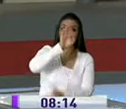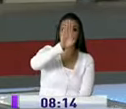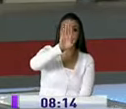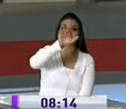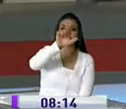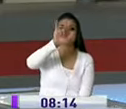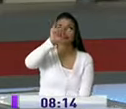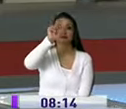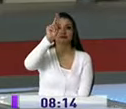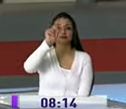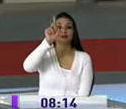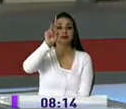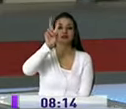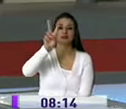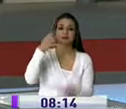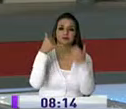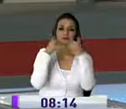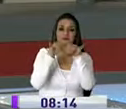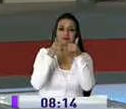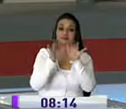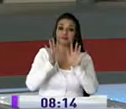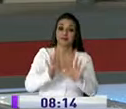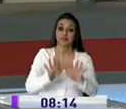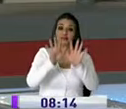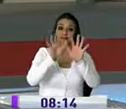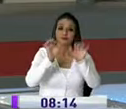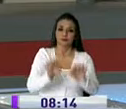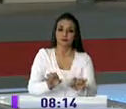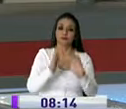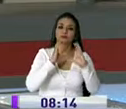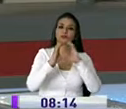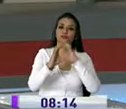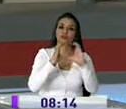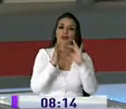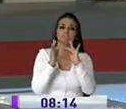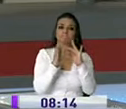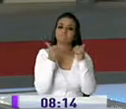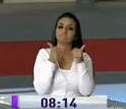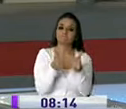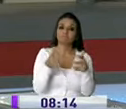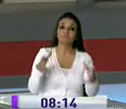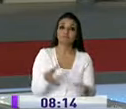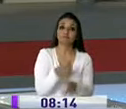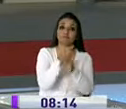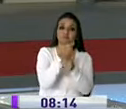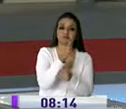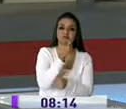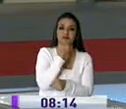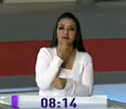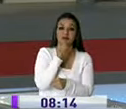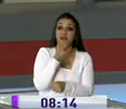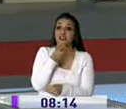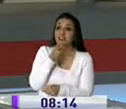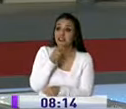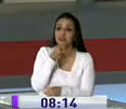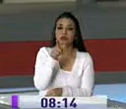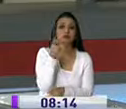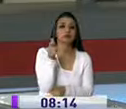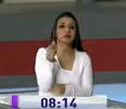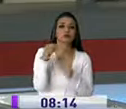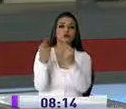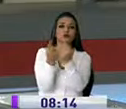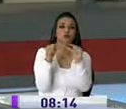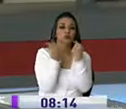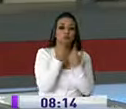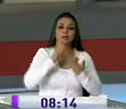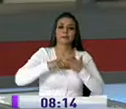dos chat, tienes toda la razón. Con eso tienen ustedes una comunicación efectiva y segura ¿Con quiénes? Evidentemente con sus grupos de amigos